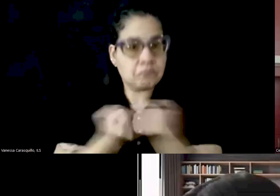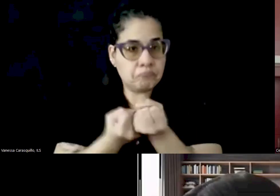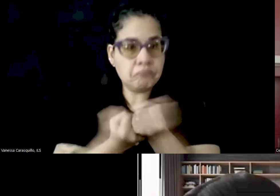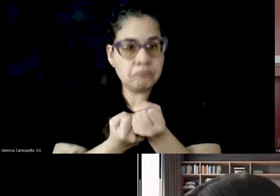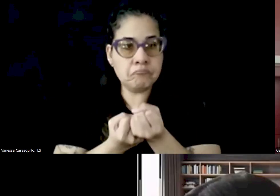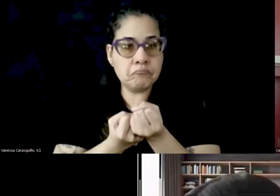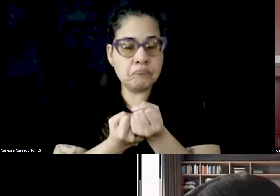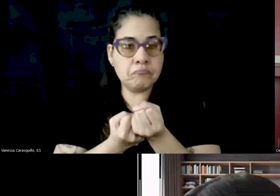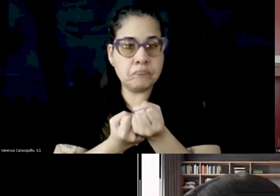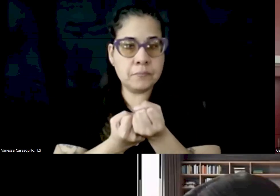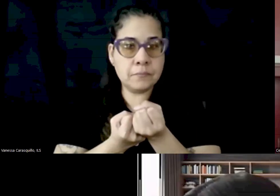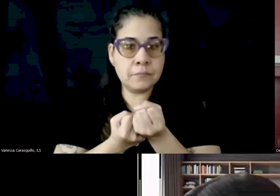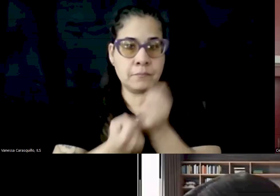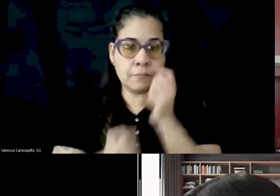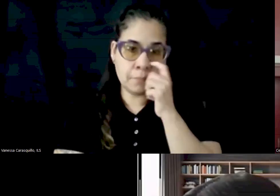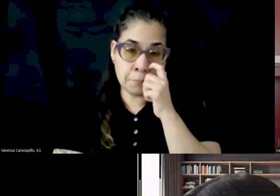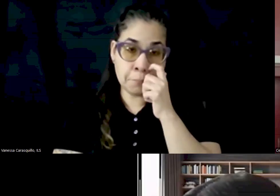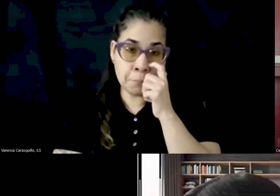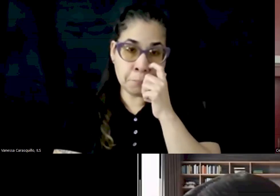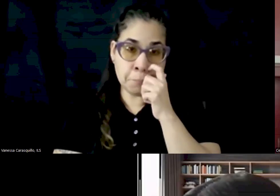esto, puede